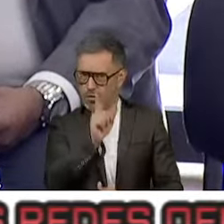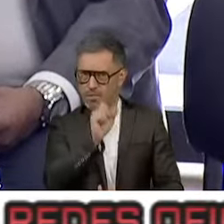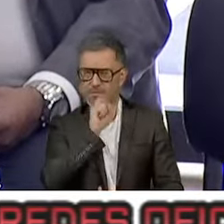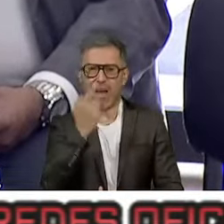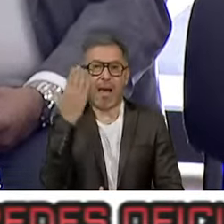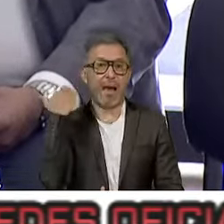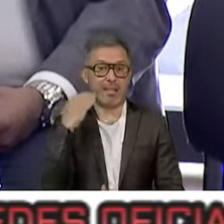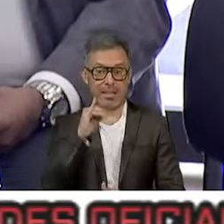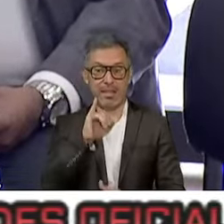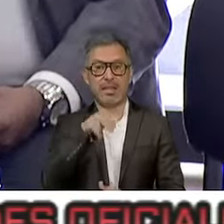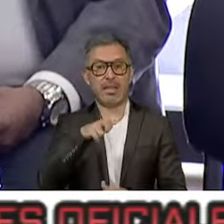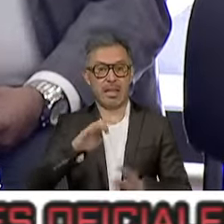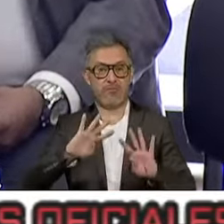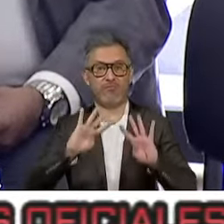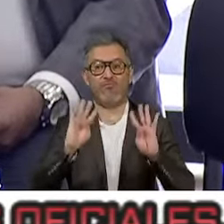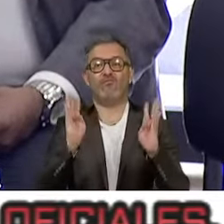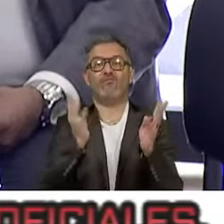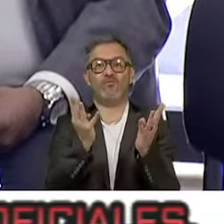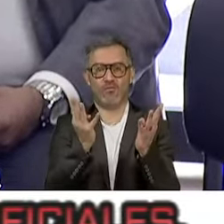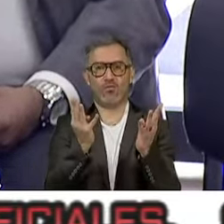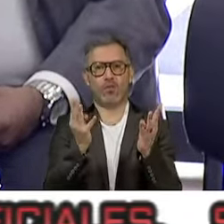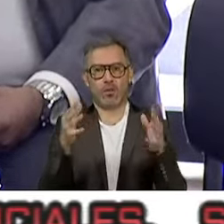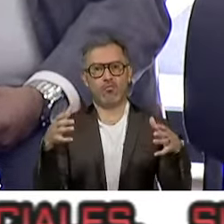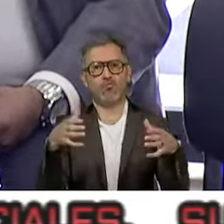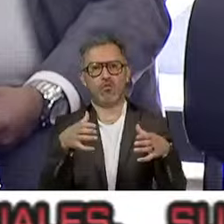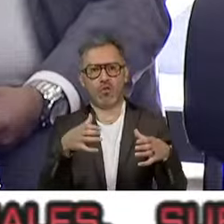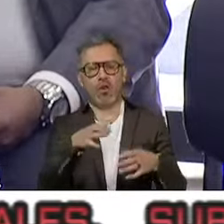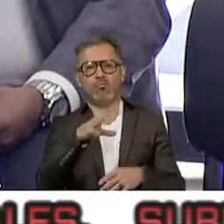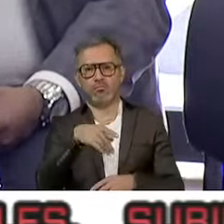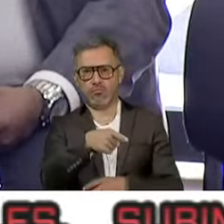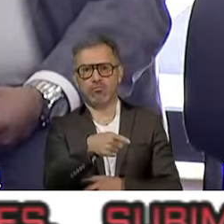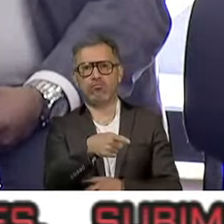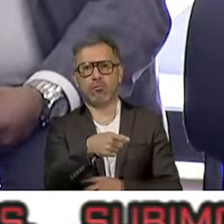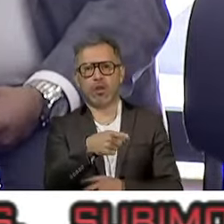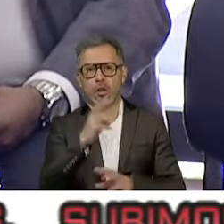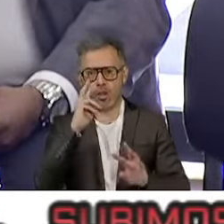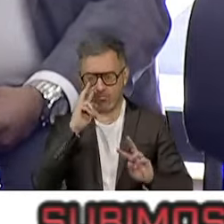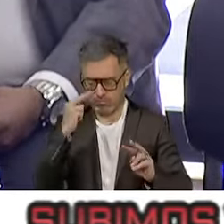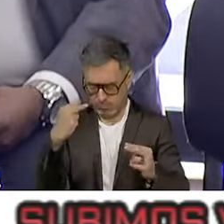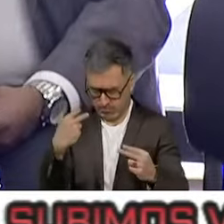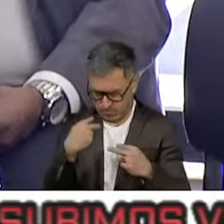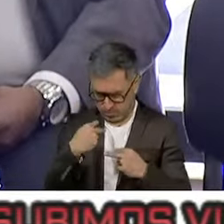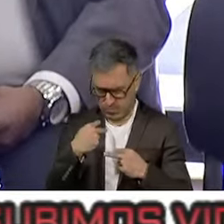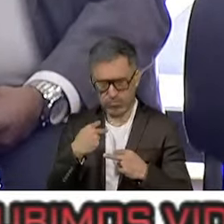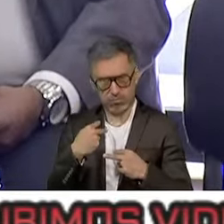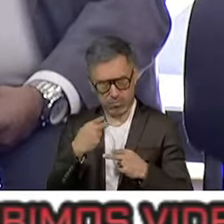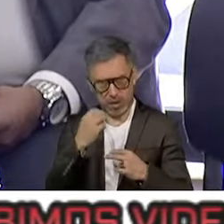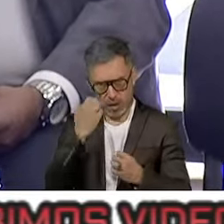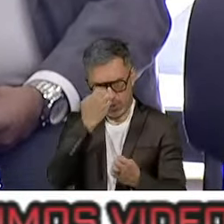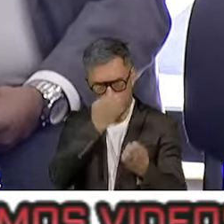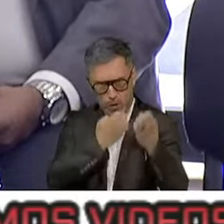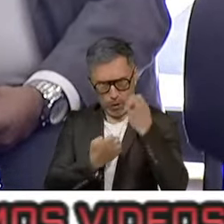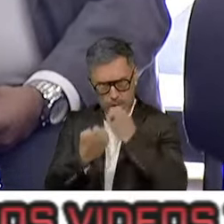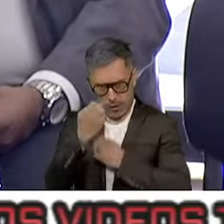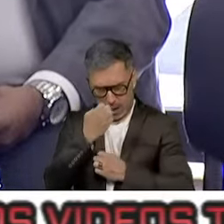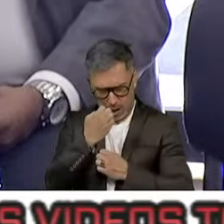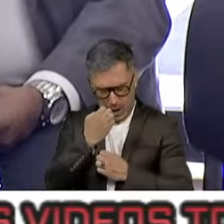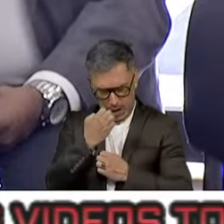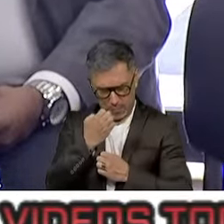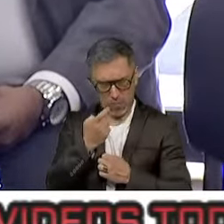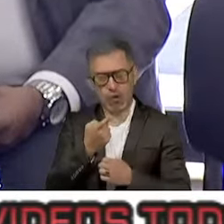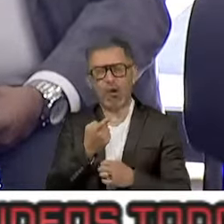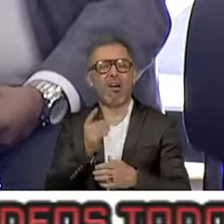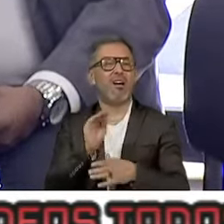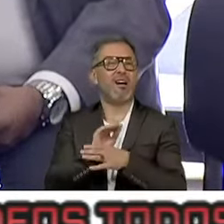INE la omisión de la autocrítica. Justamente la complejidad de los procesos electorales,